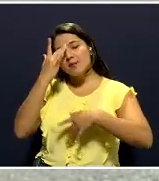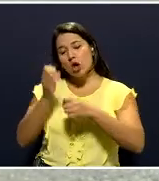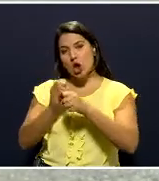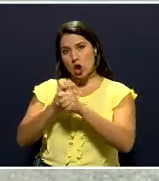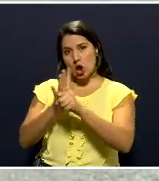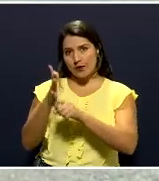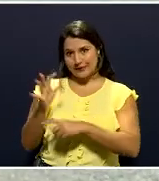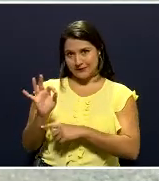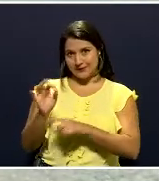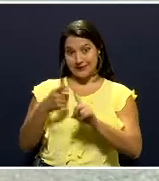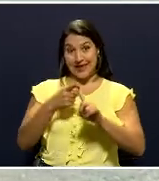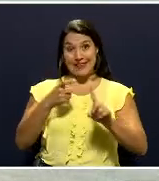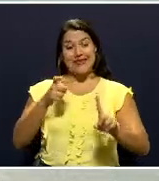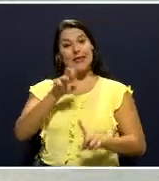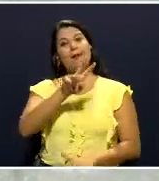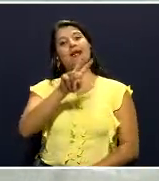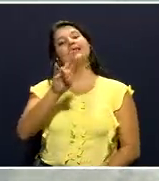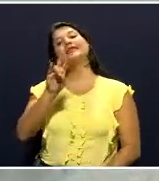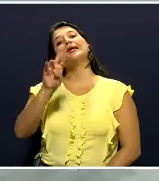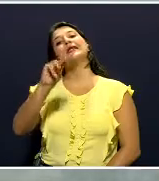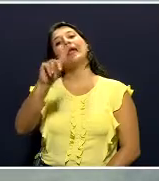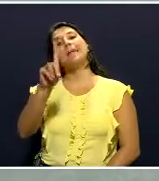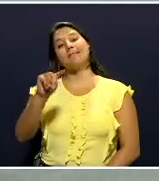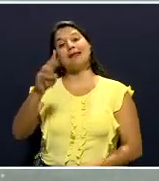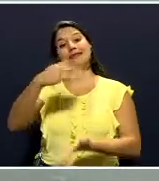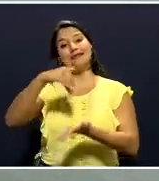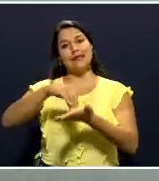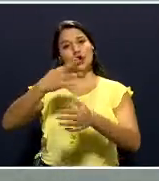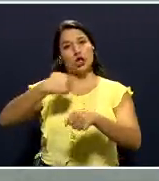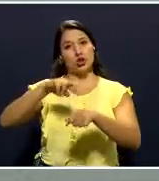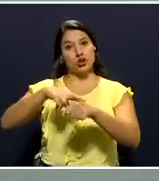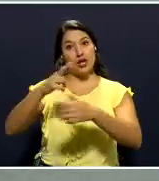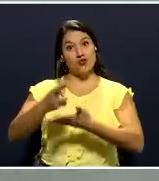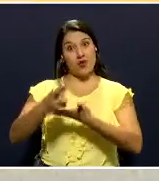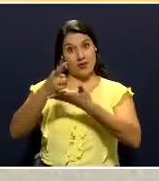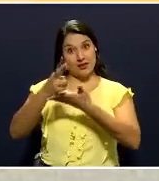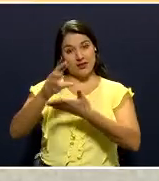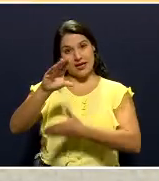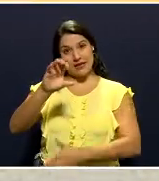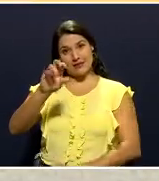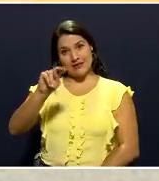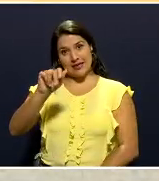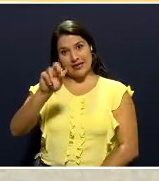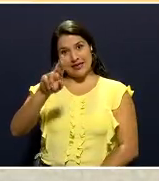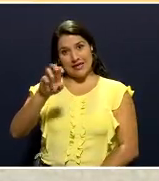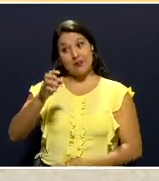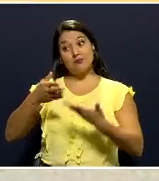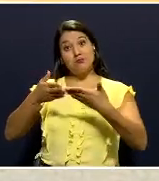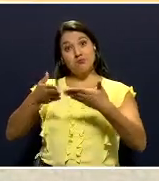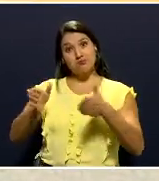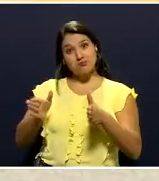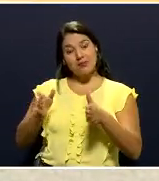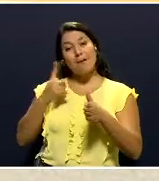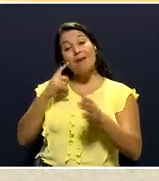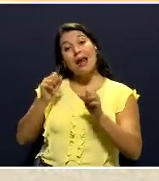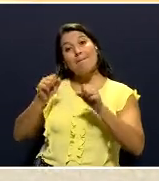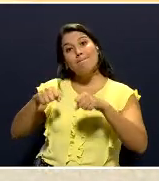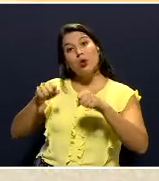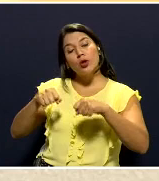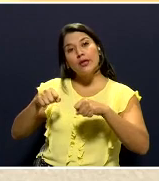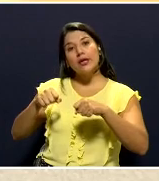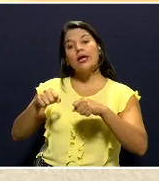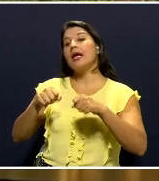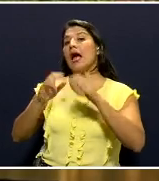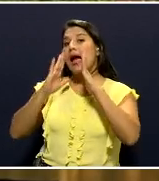Desde el viernes 27 de marzo, el Centro Nacional de Rehabilitación CENARE se estará habilitando para atender exclusivamente a las personas